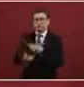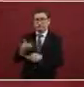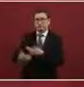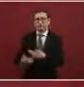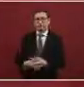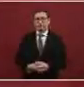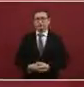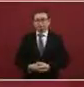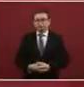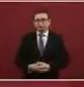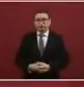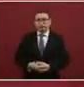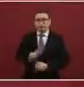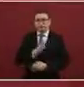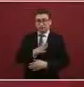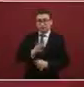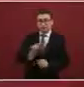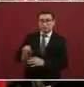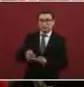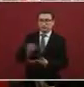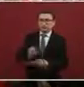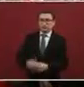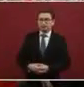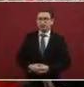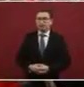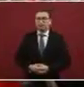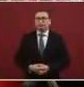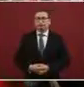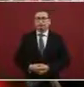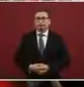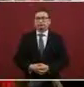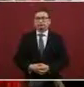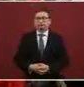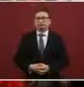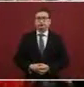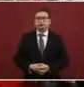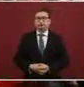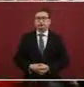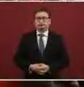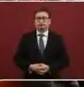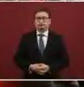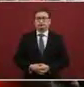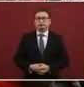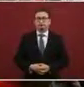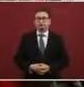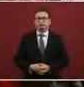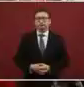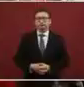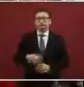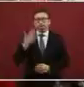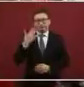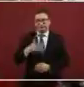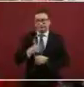abrazado antes de abandonar España 80 años antes. A pesar de todo el sufrimiento, querido Fernando, tú